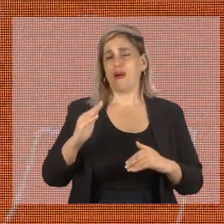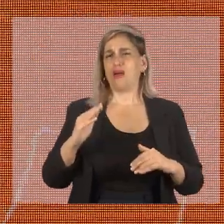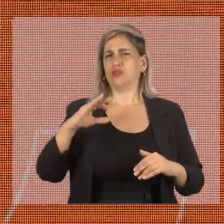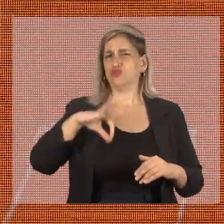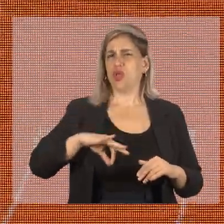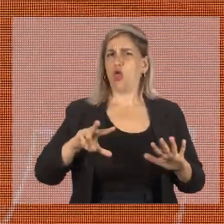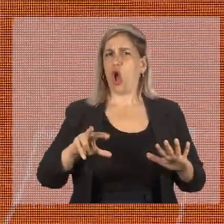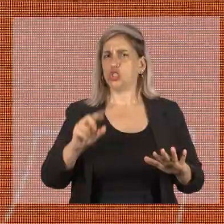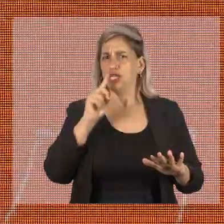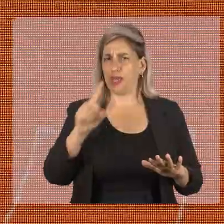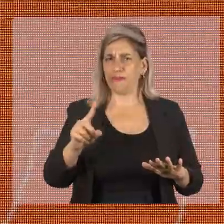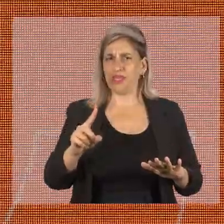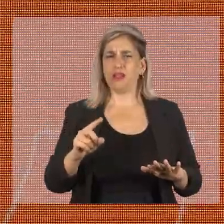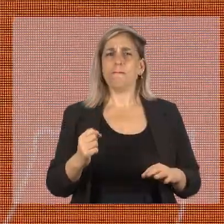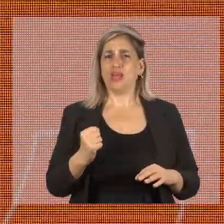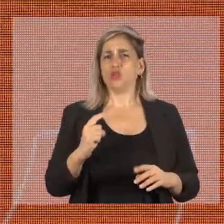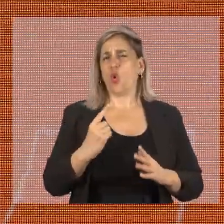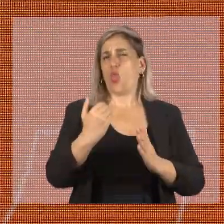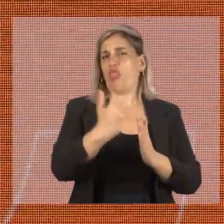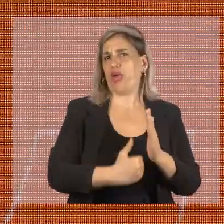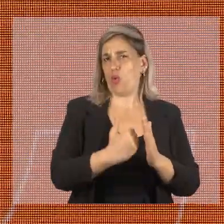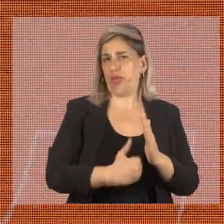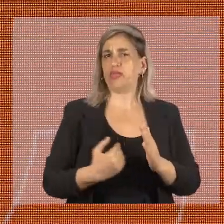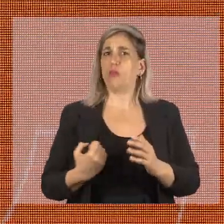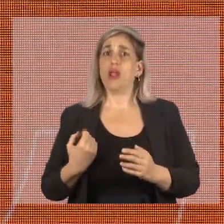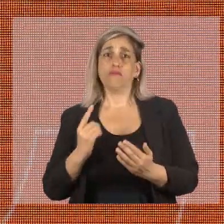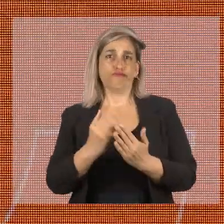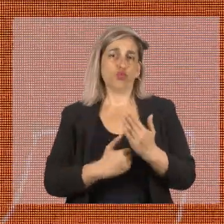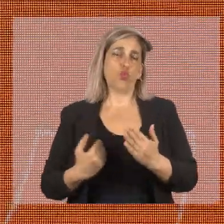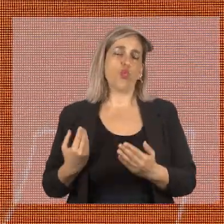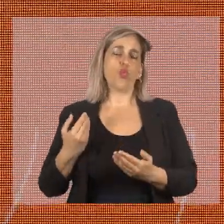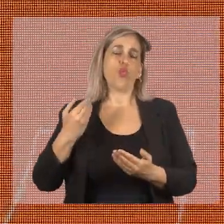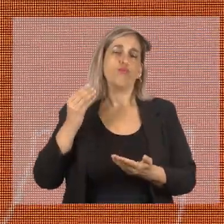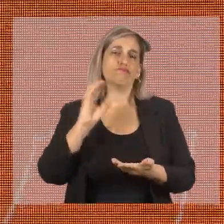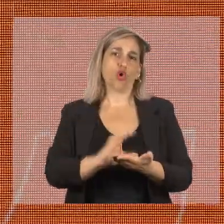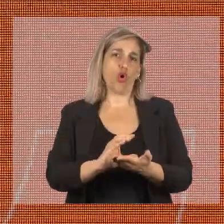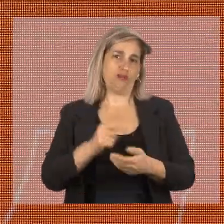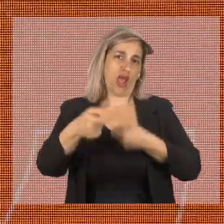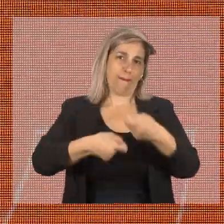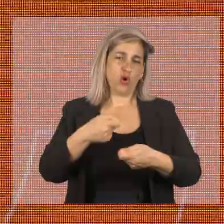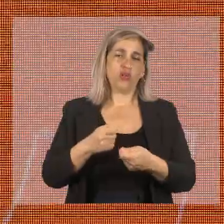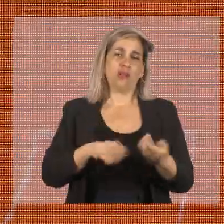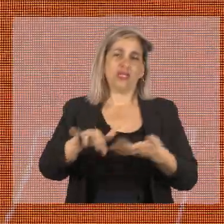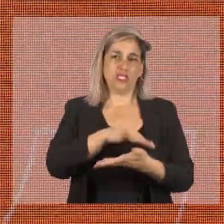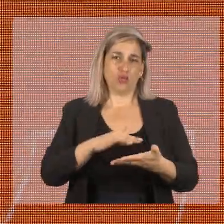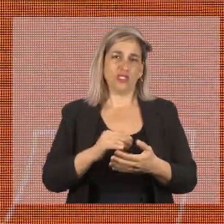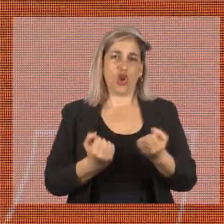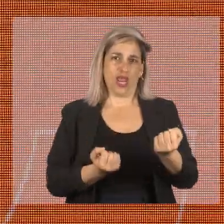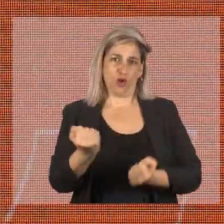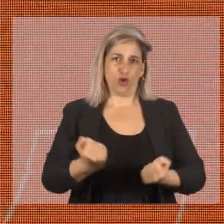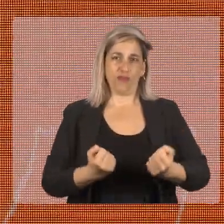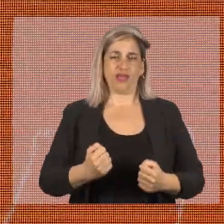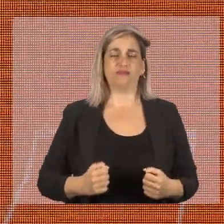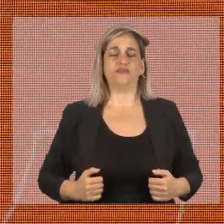mil pesos, creo que era el número, tuvieron un descuento para colaborar en esta situación económica.